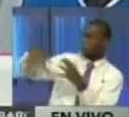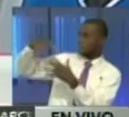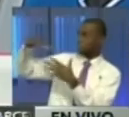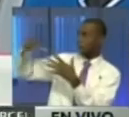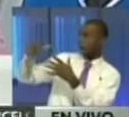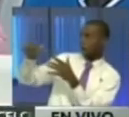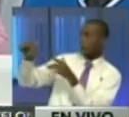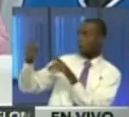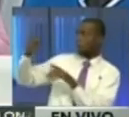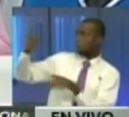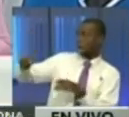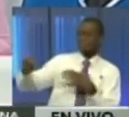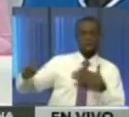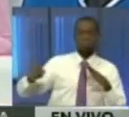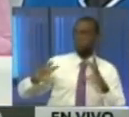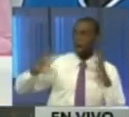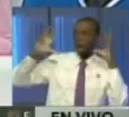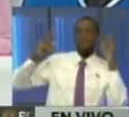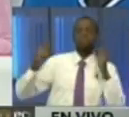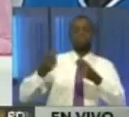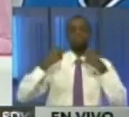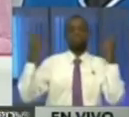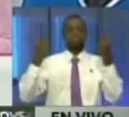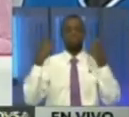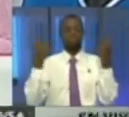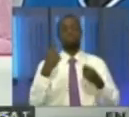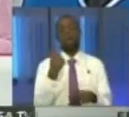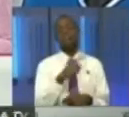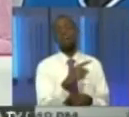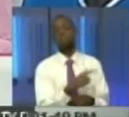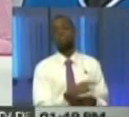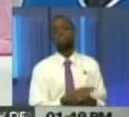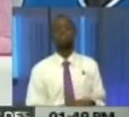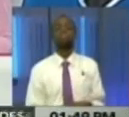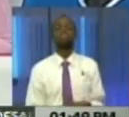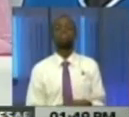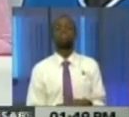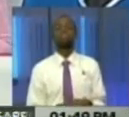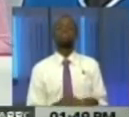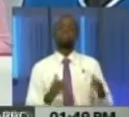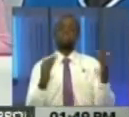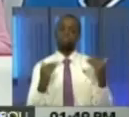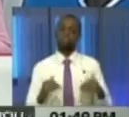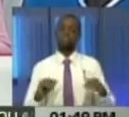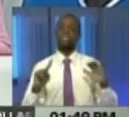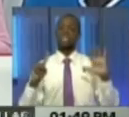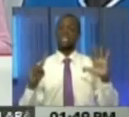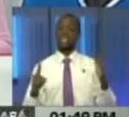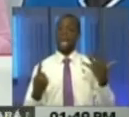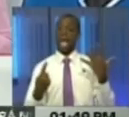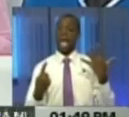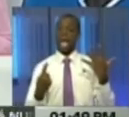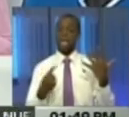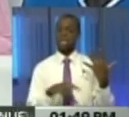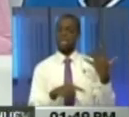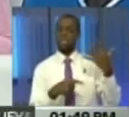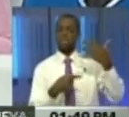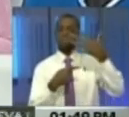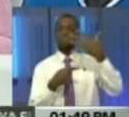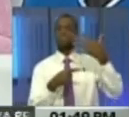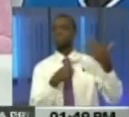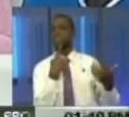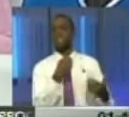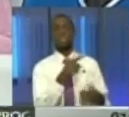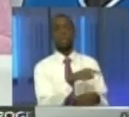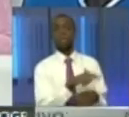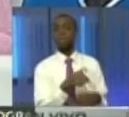6. Para cumplir con esa estrategia de ablandamiento, no se escatima en esfuerzo ni en los